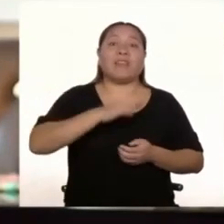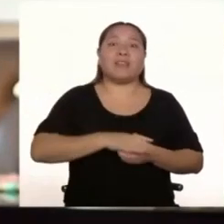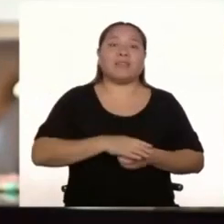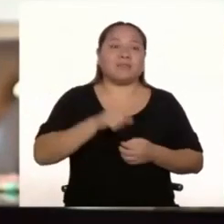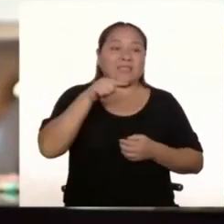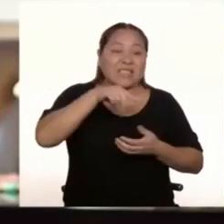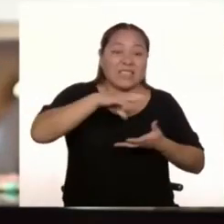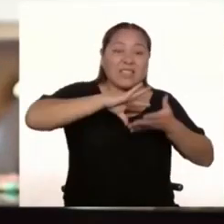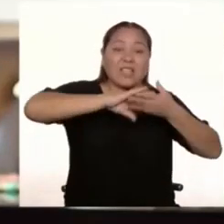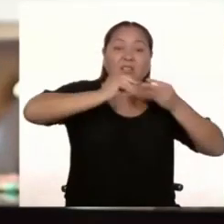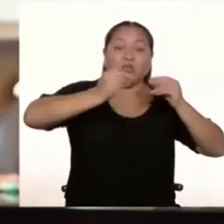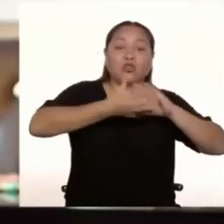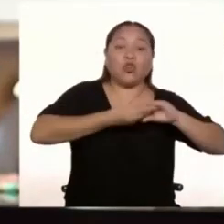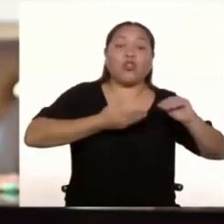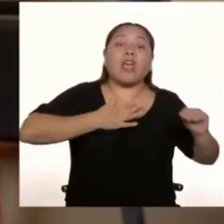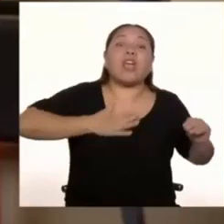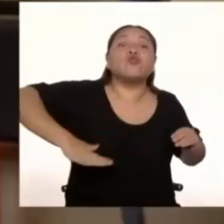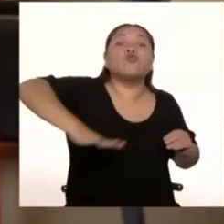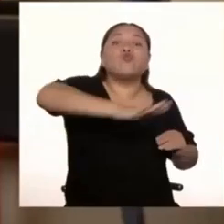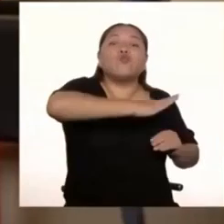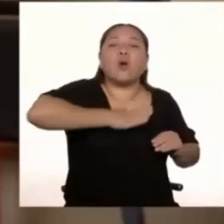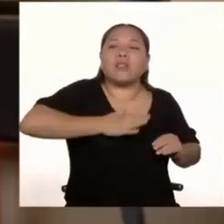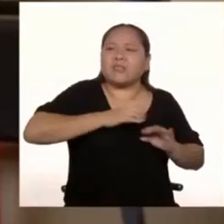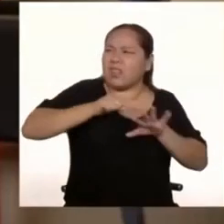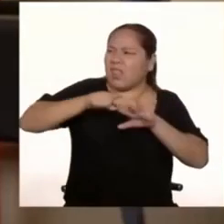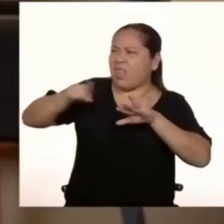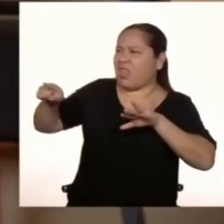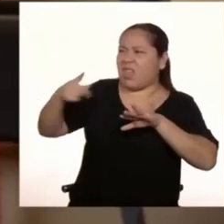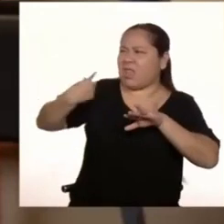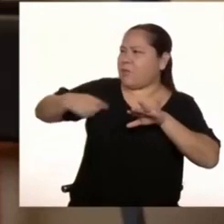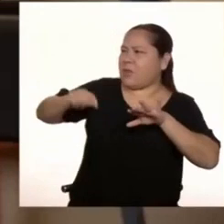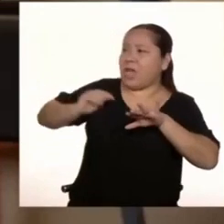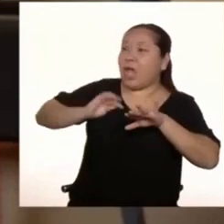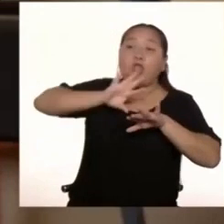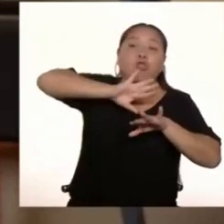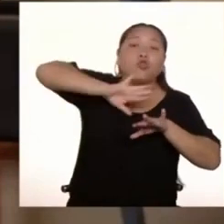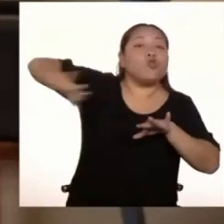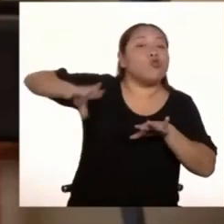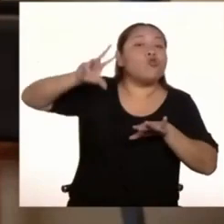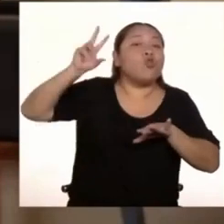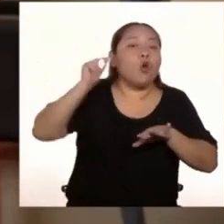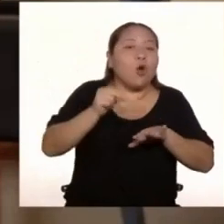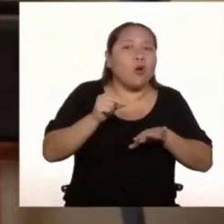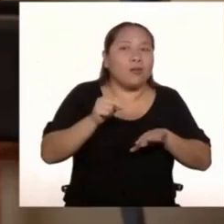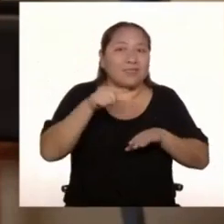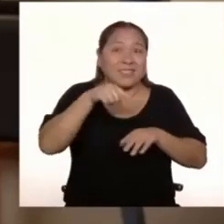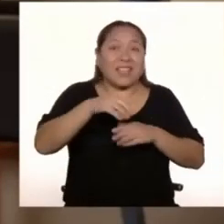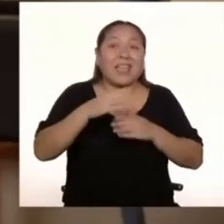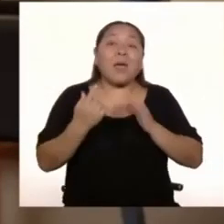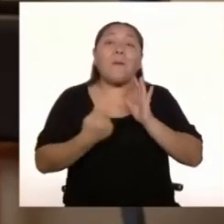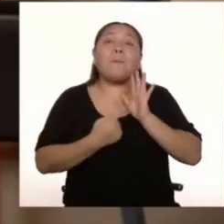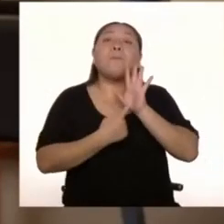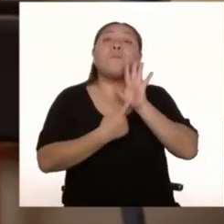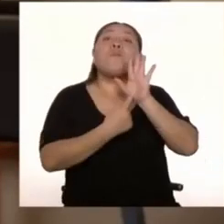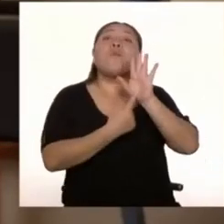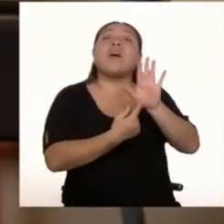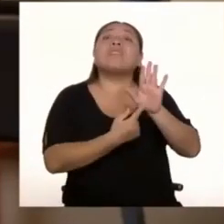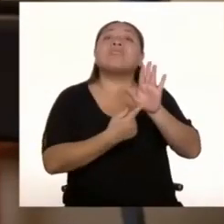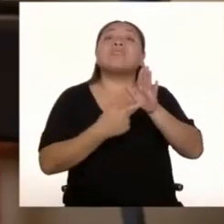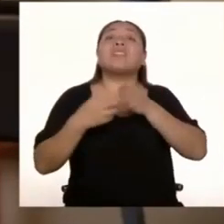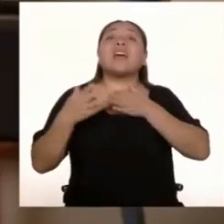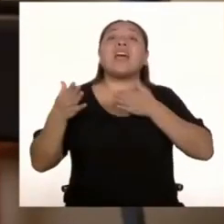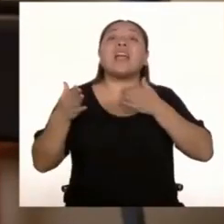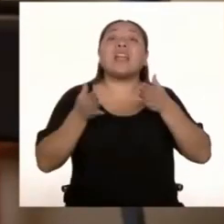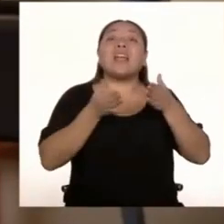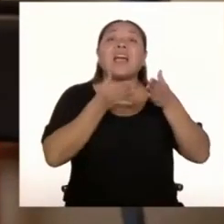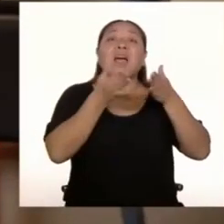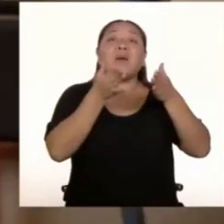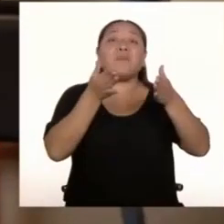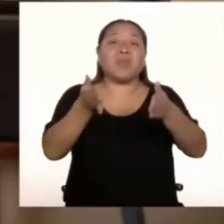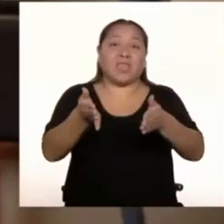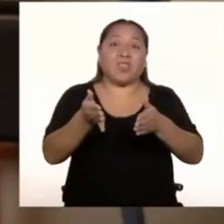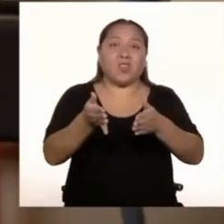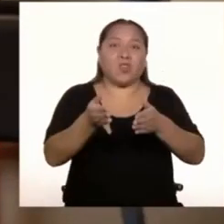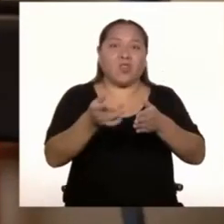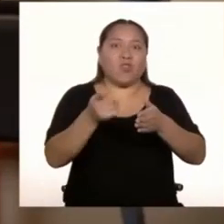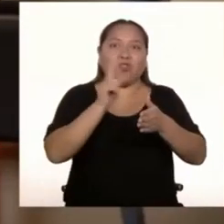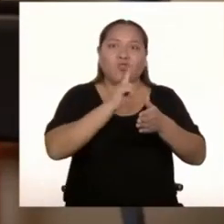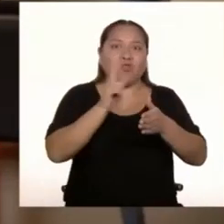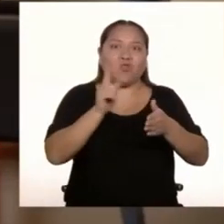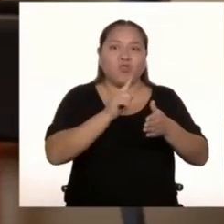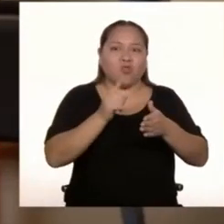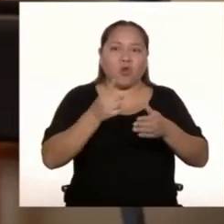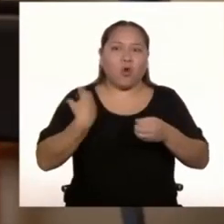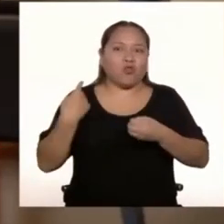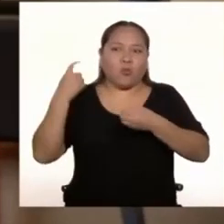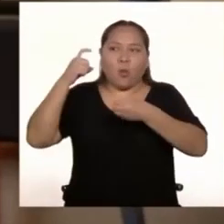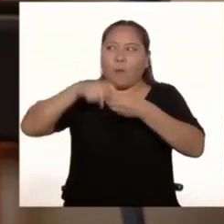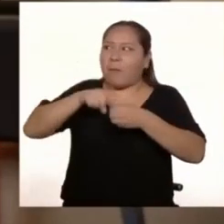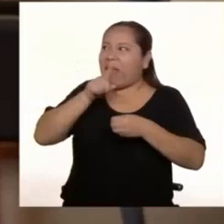esa frase tan poderosa que ya te va mostrando el camino de los españoles americanos, ¿no? Que no somos